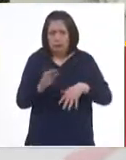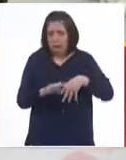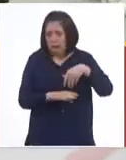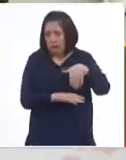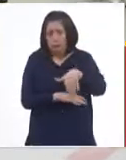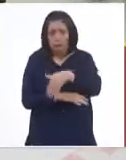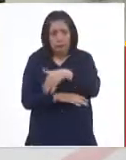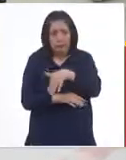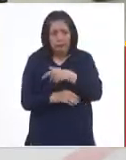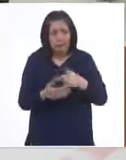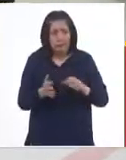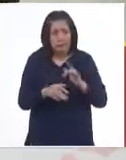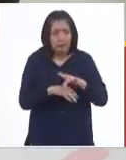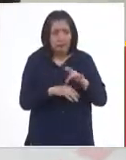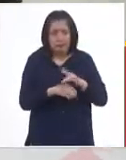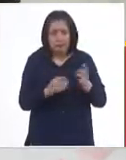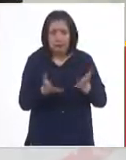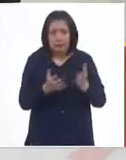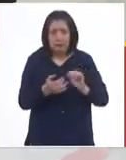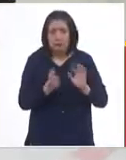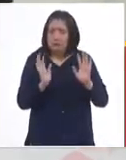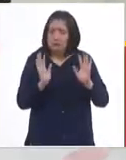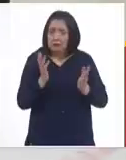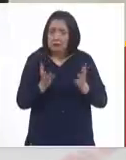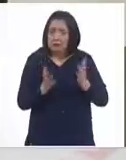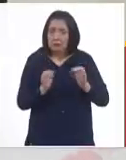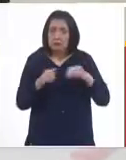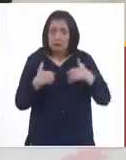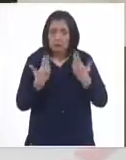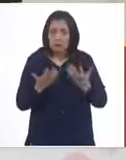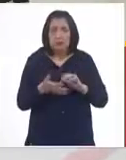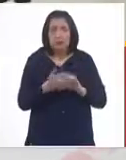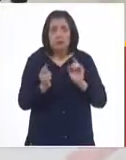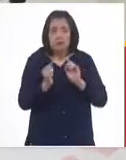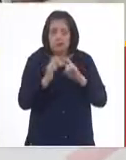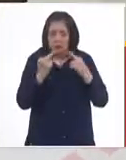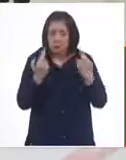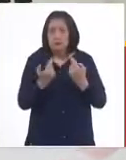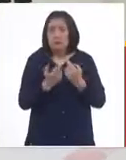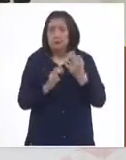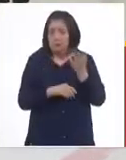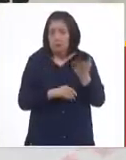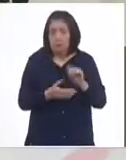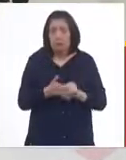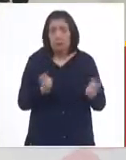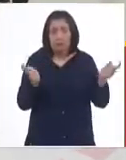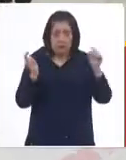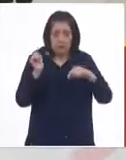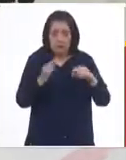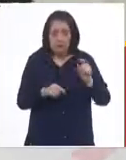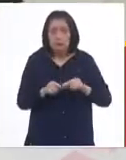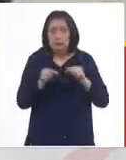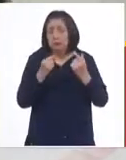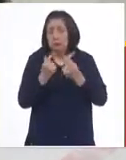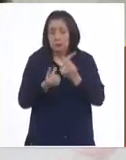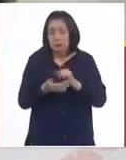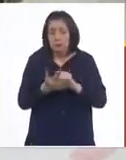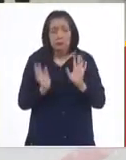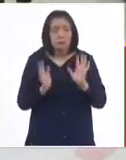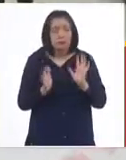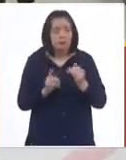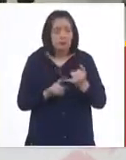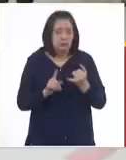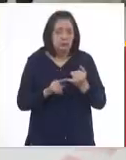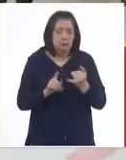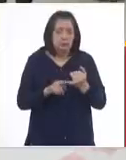casa que desde muy temprano lo acompañan con la posibilidad de poder tener alguna entrevista con él. Han venido alguna delegación, pues han venido